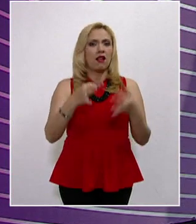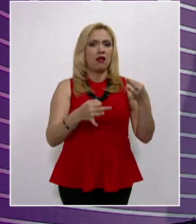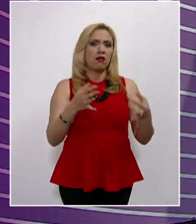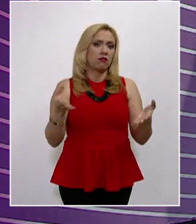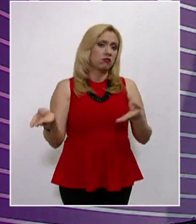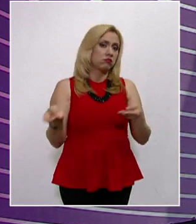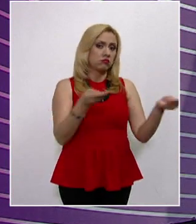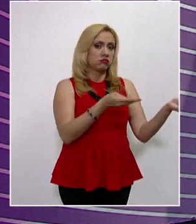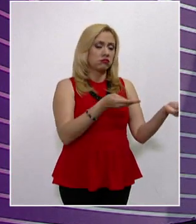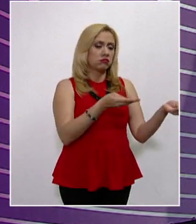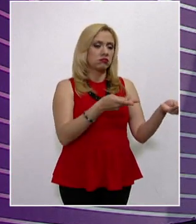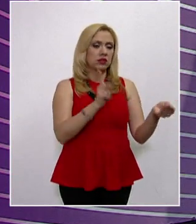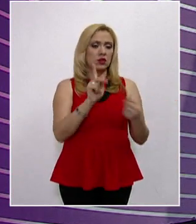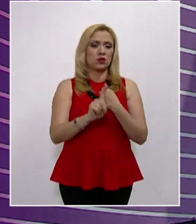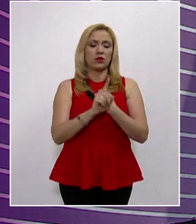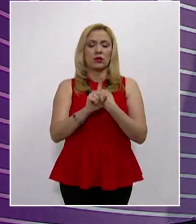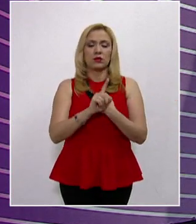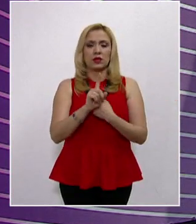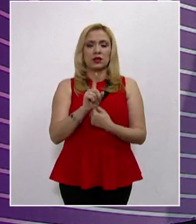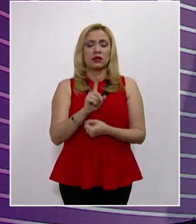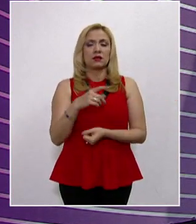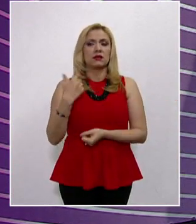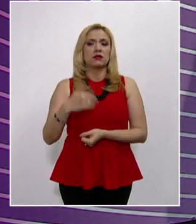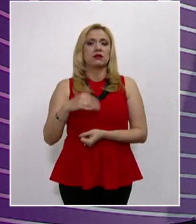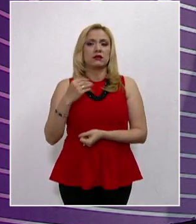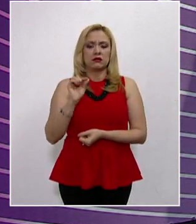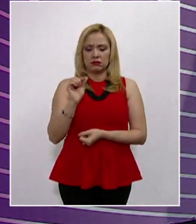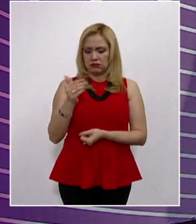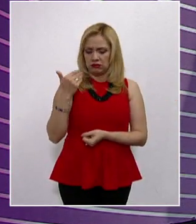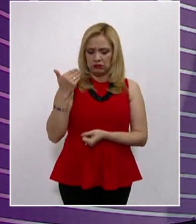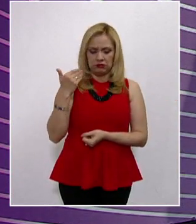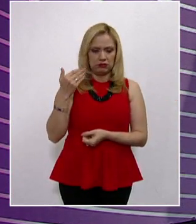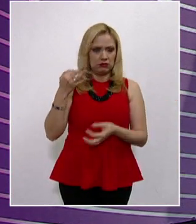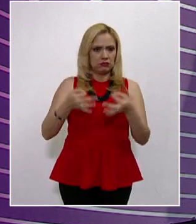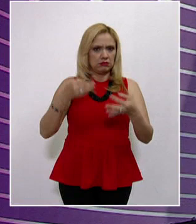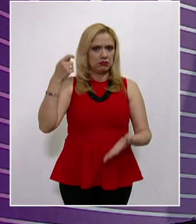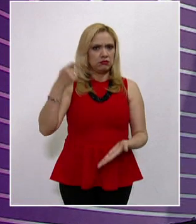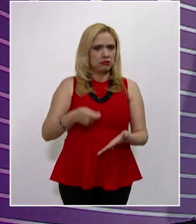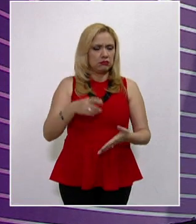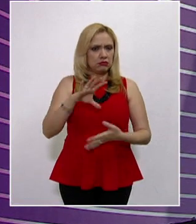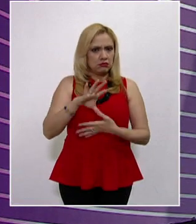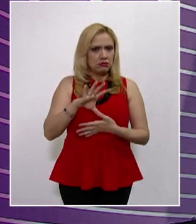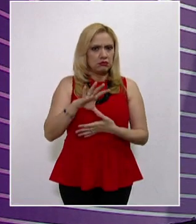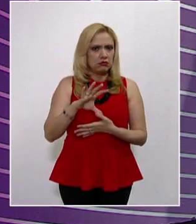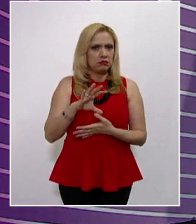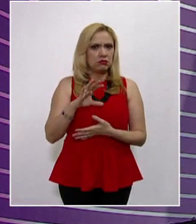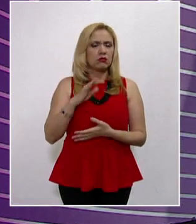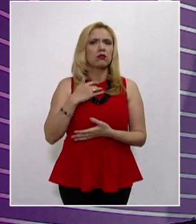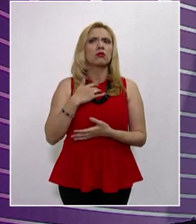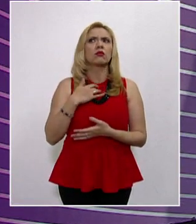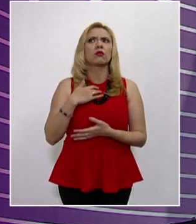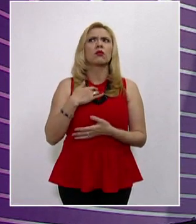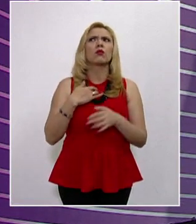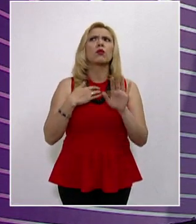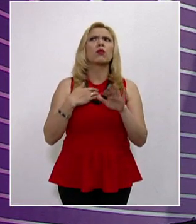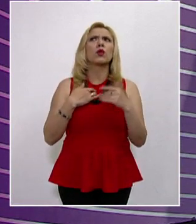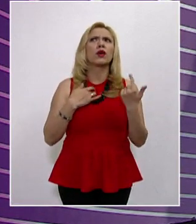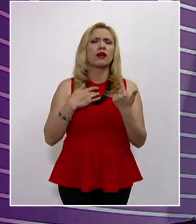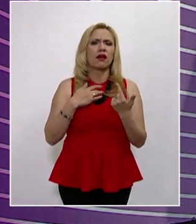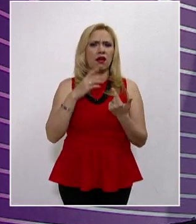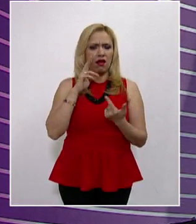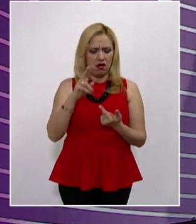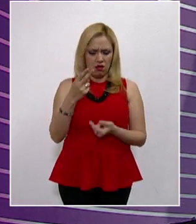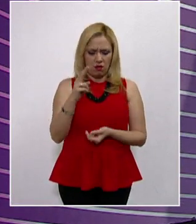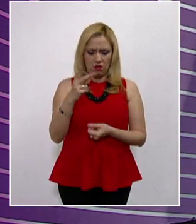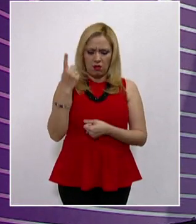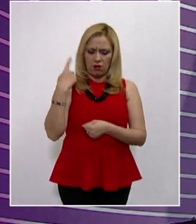problema bastante interesante que de hecho ha sido reciente en la jurisprudencia de la Corte Interamericana también, porque uno de los casos apenas resueltos en noviembre